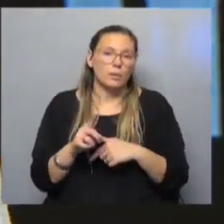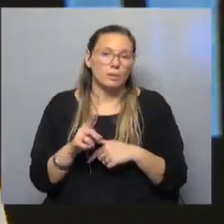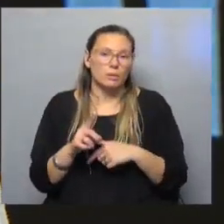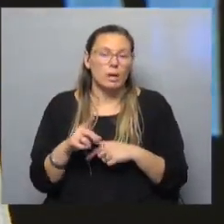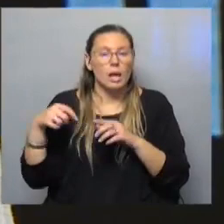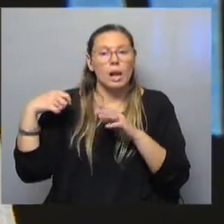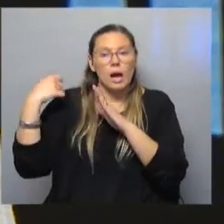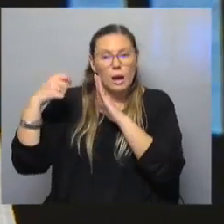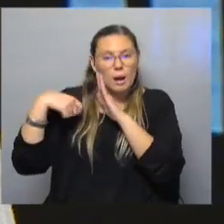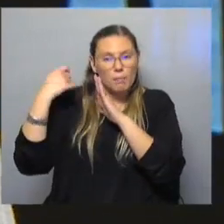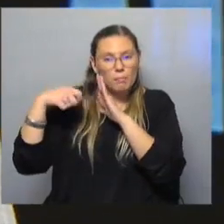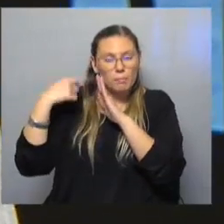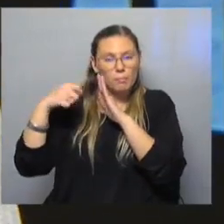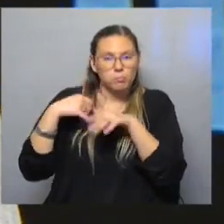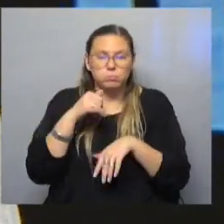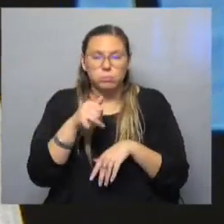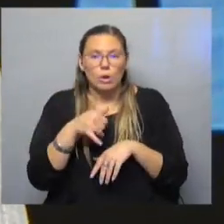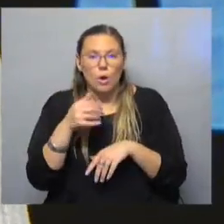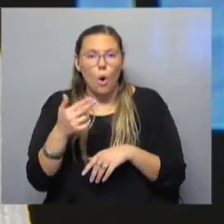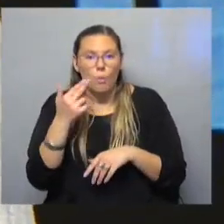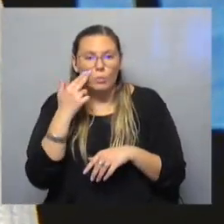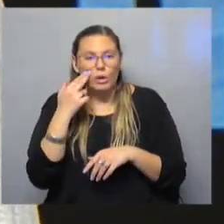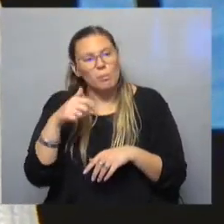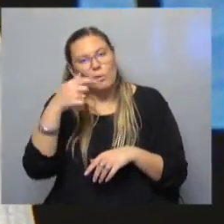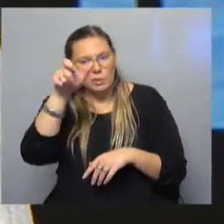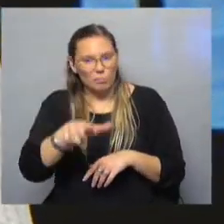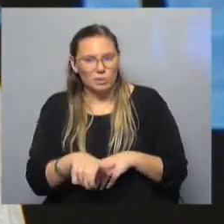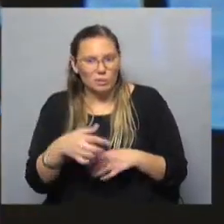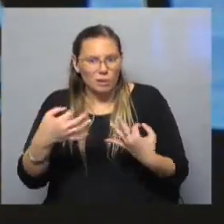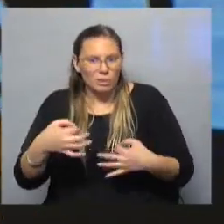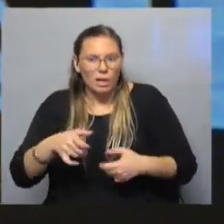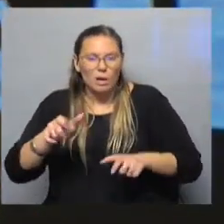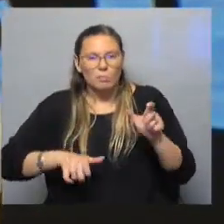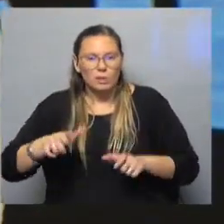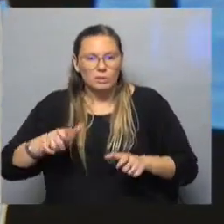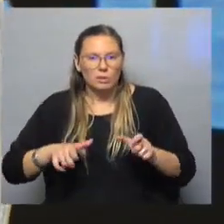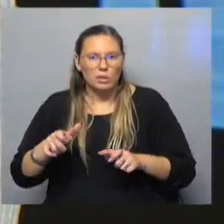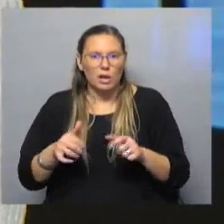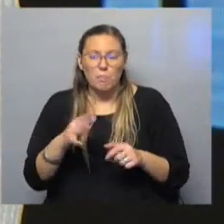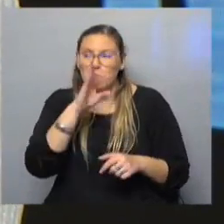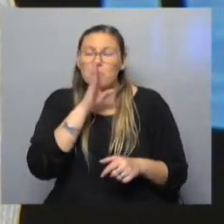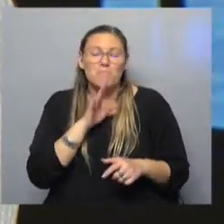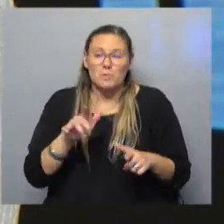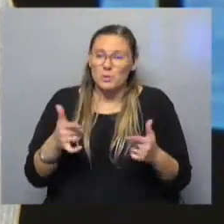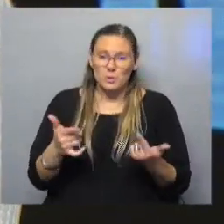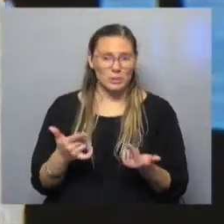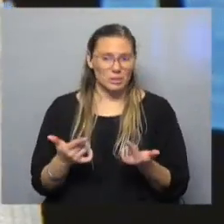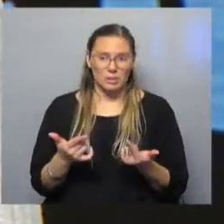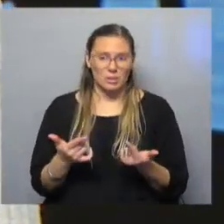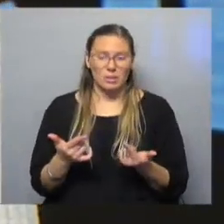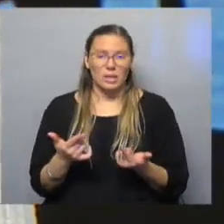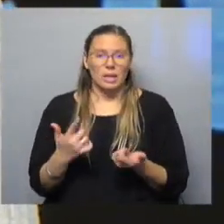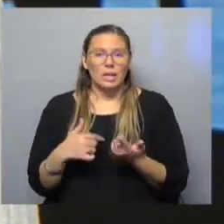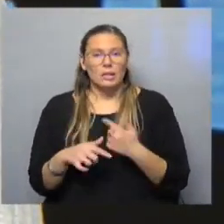la peli se habla sobre que se vuelve un problema en el otro. Sí. Y la gente a veces no tiene tanta paciencia con eso, entonces es